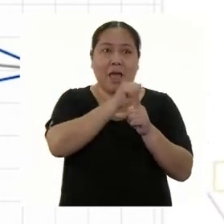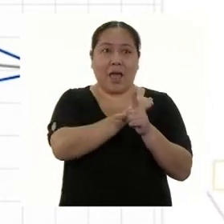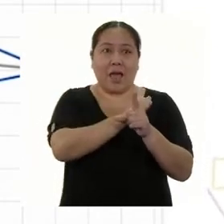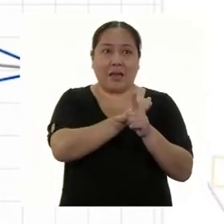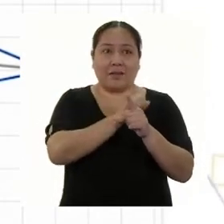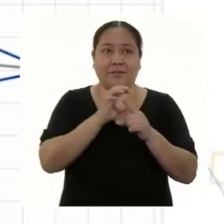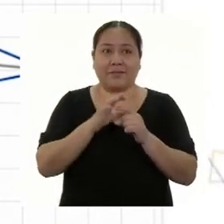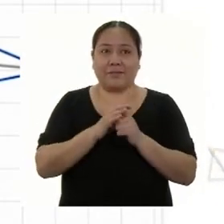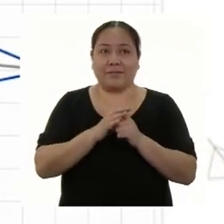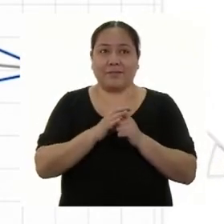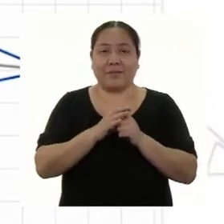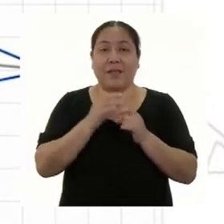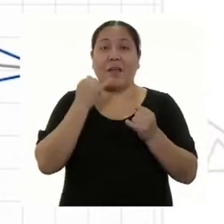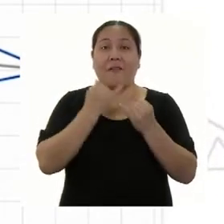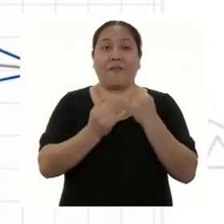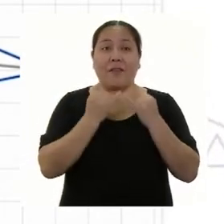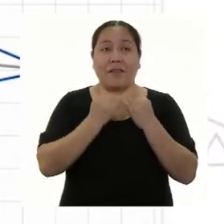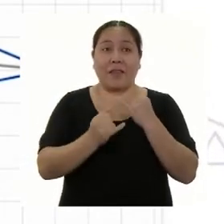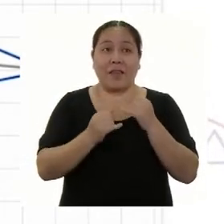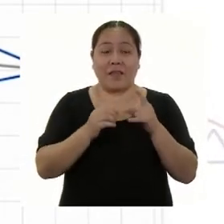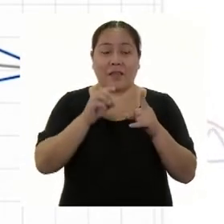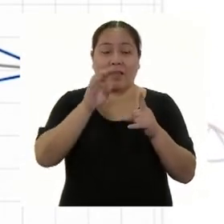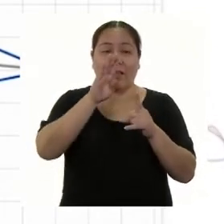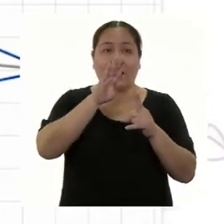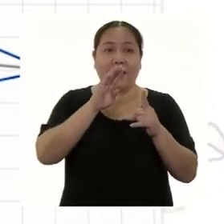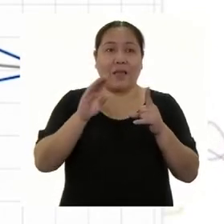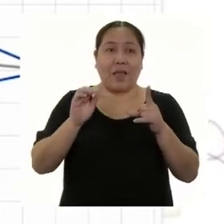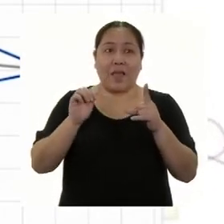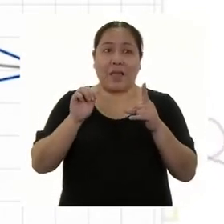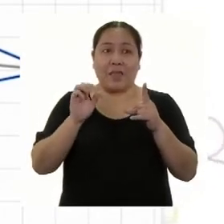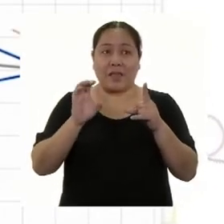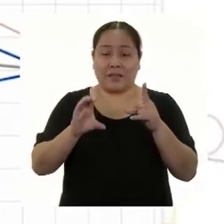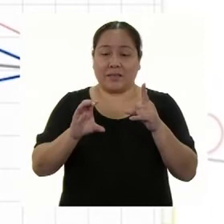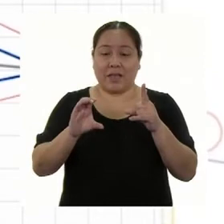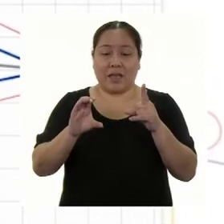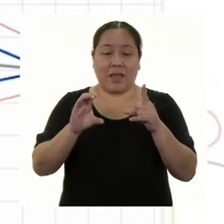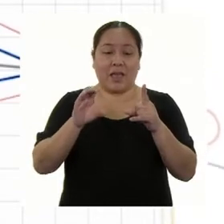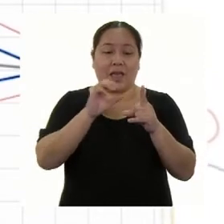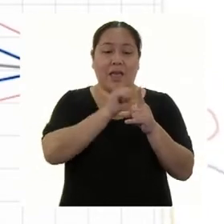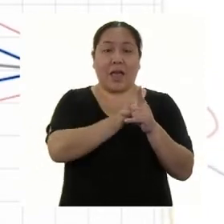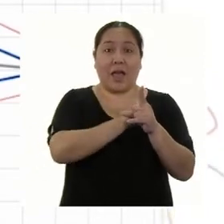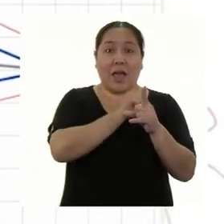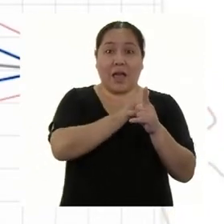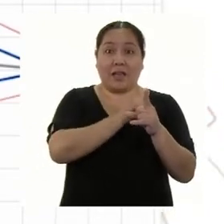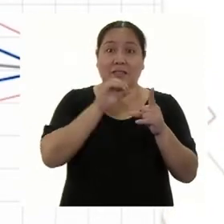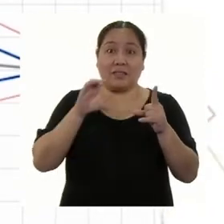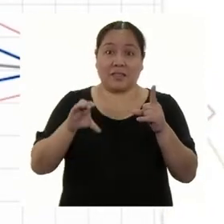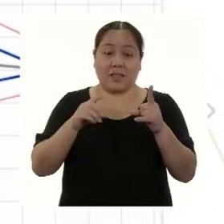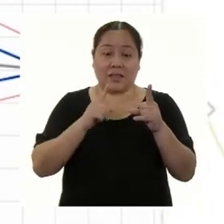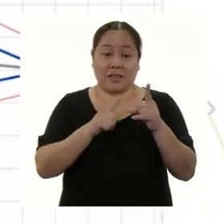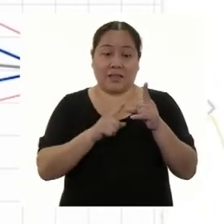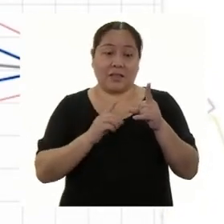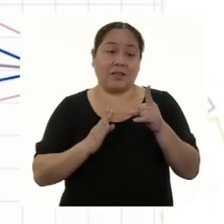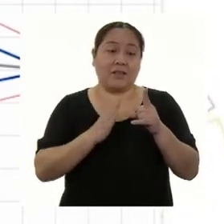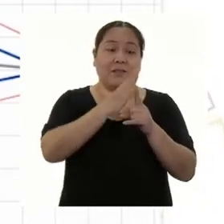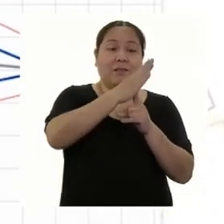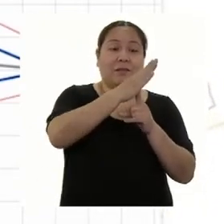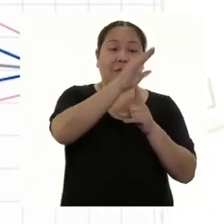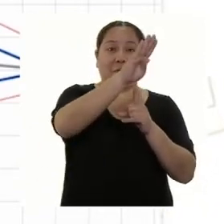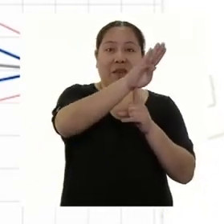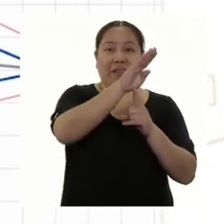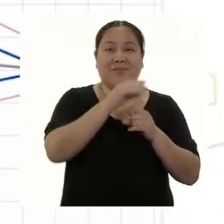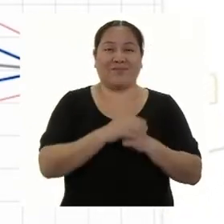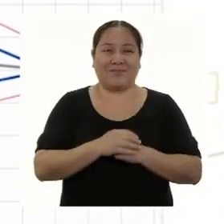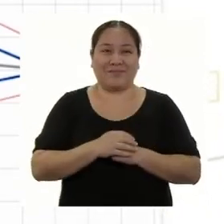el trazo. Y finalmente diremos que el vértice opuesto del segmento AC es el punto B. Ahora sí,